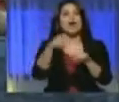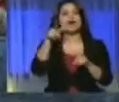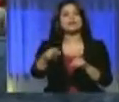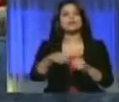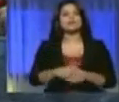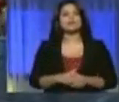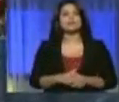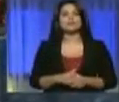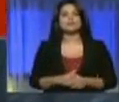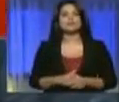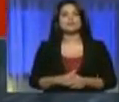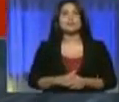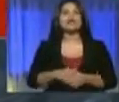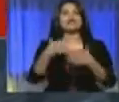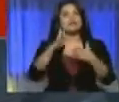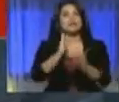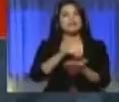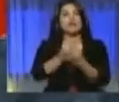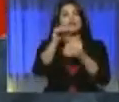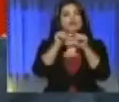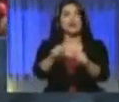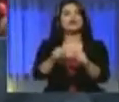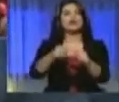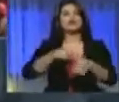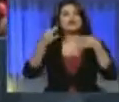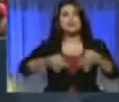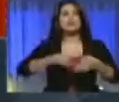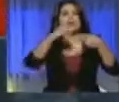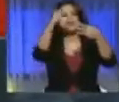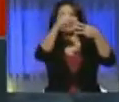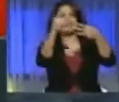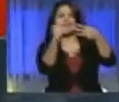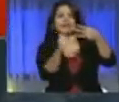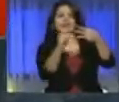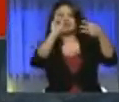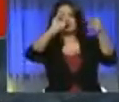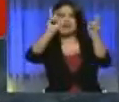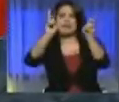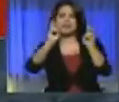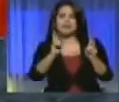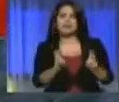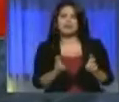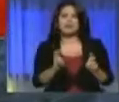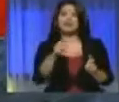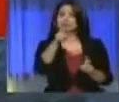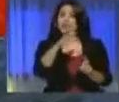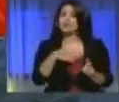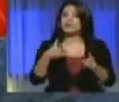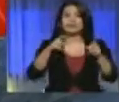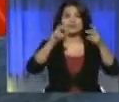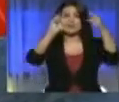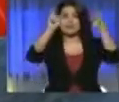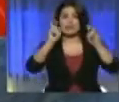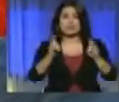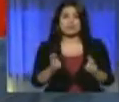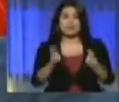Y hay que continuar, eso es lo que yo digo, las tres líneas, pues. ¿Quieren verlas al derecho o al revés?